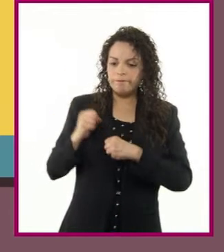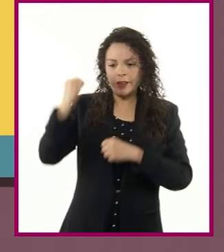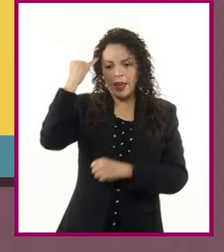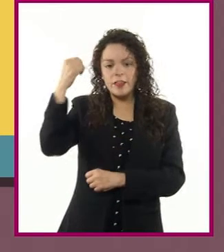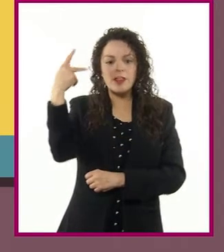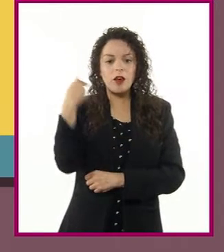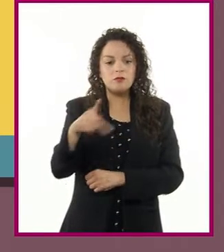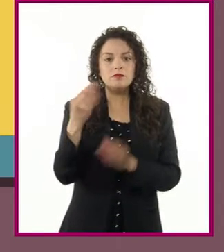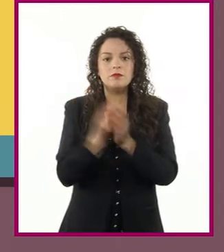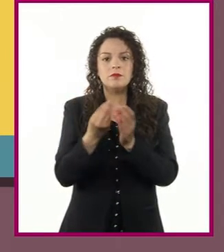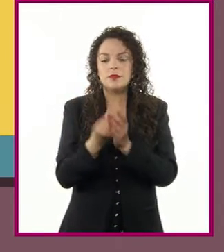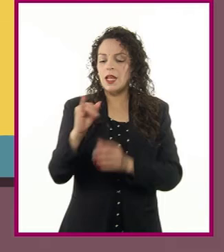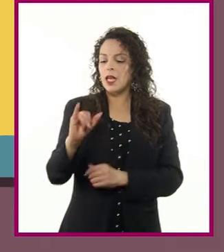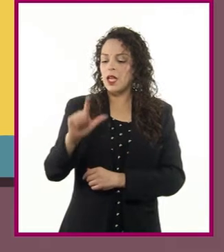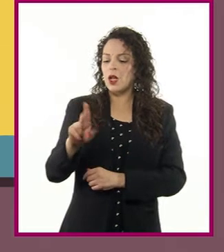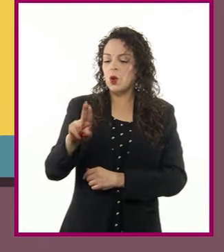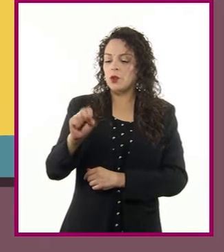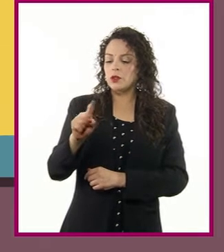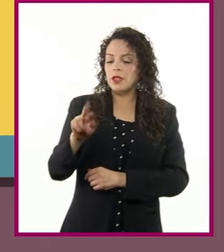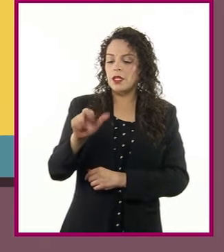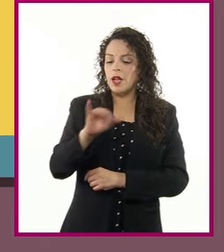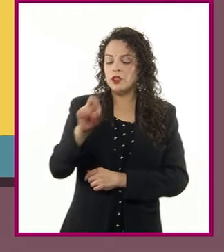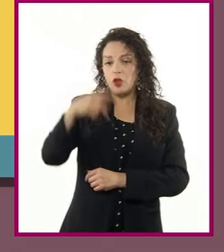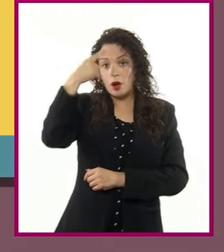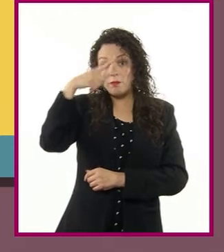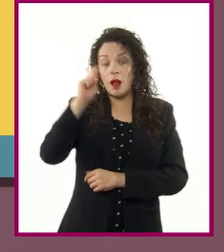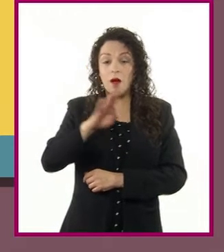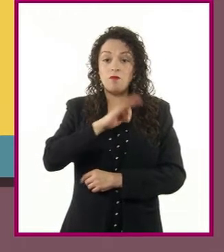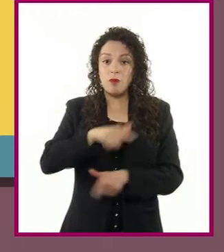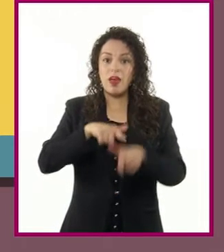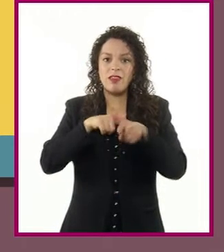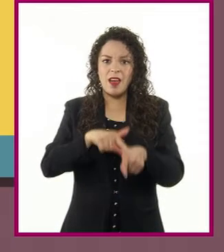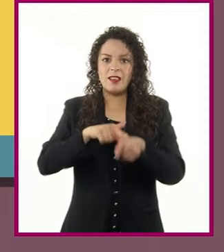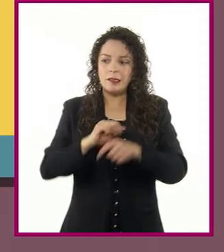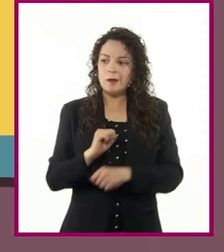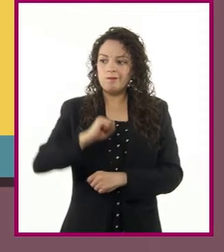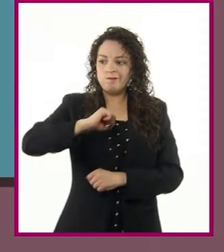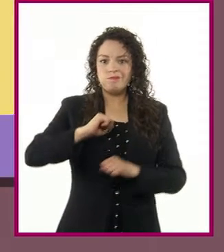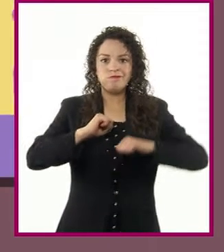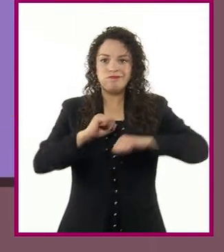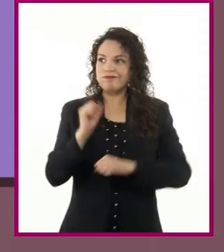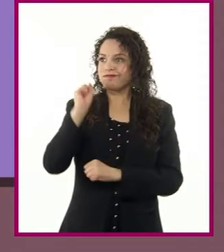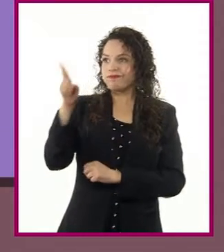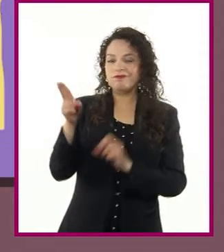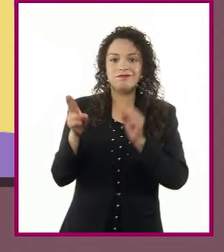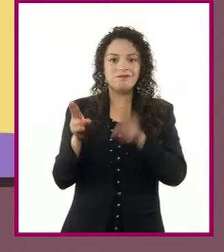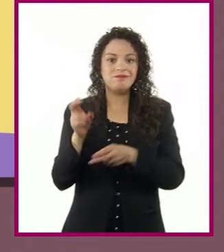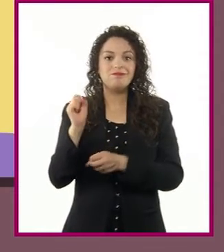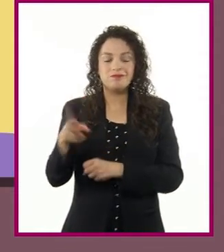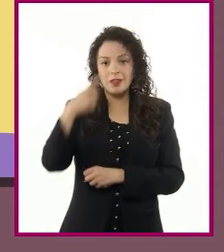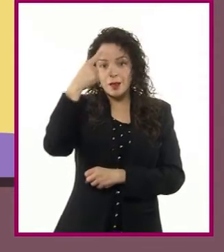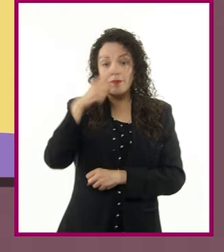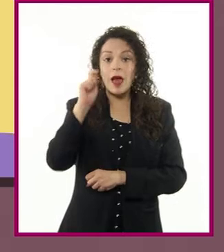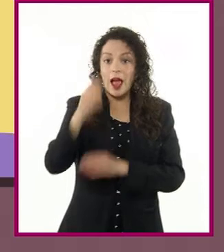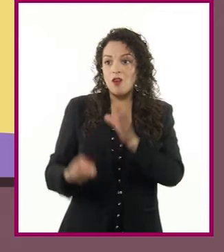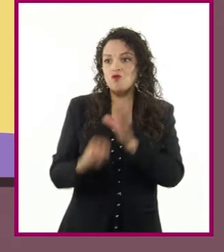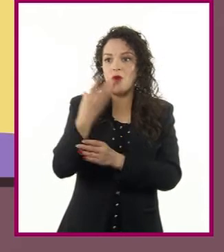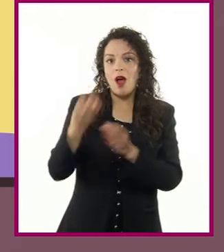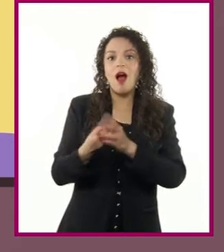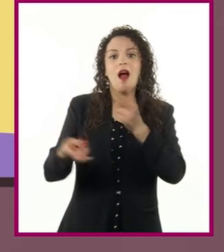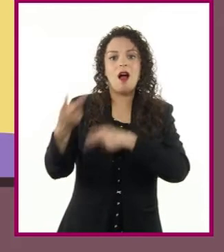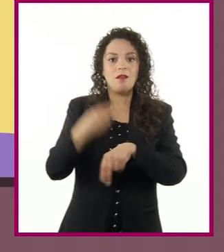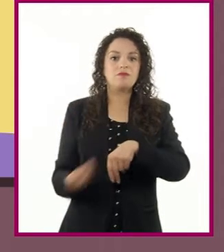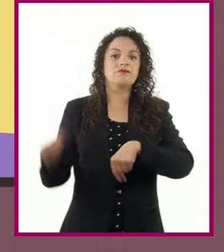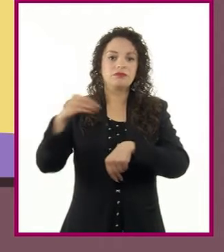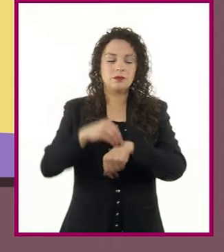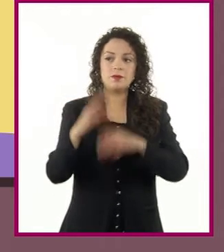Ilustración para mantener sus privilegios e intentaron armonizar la tradición con la novedad. En Francia, comenzó a